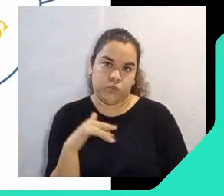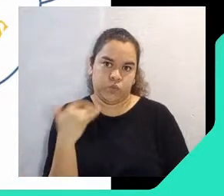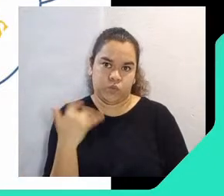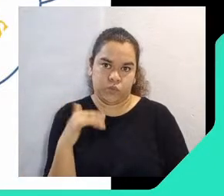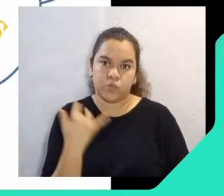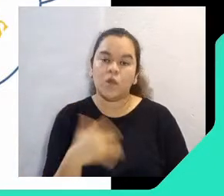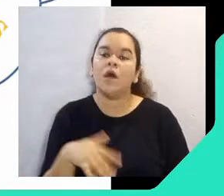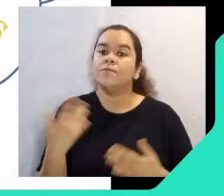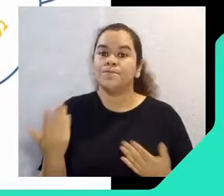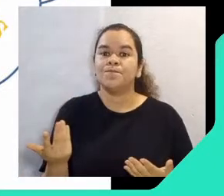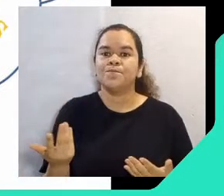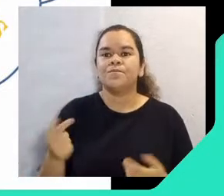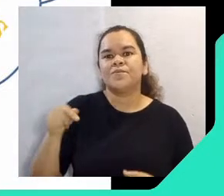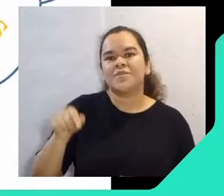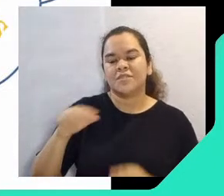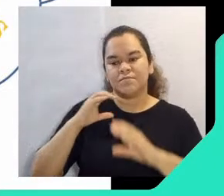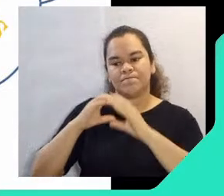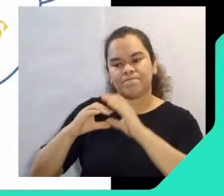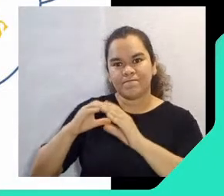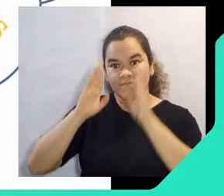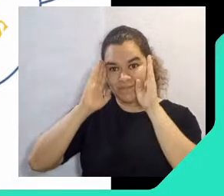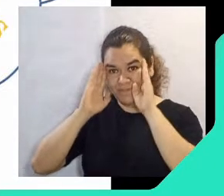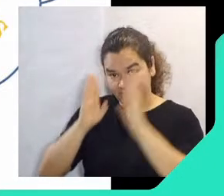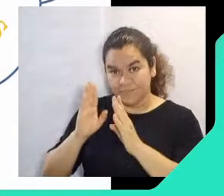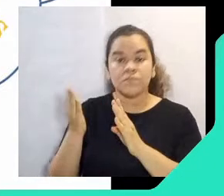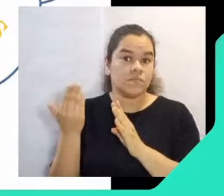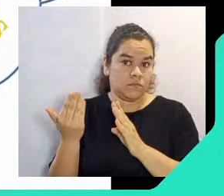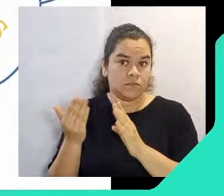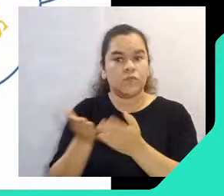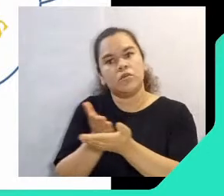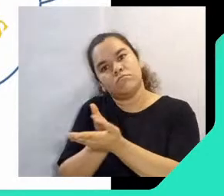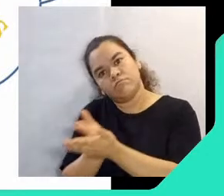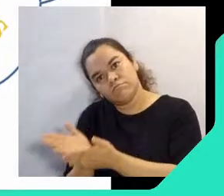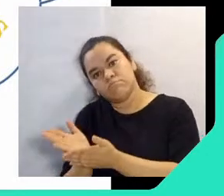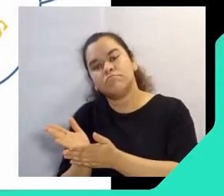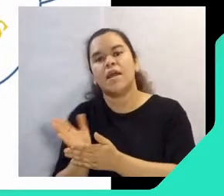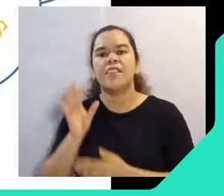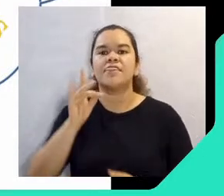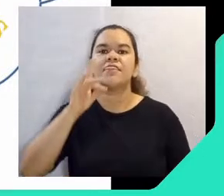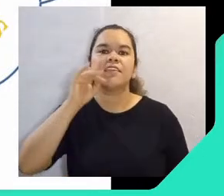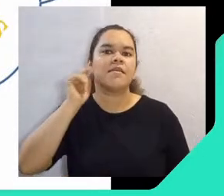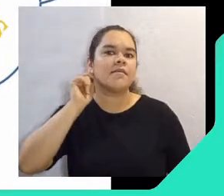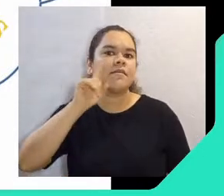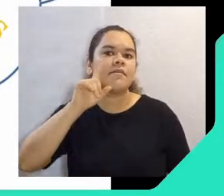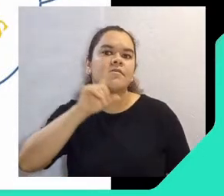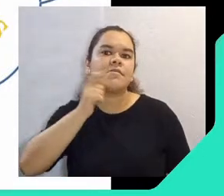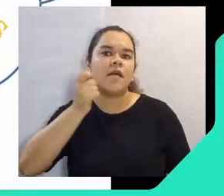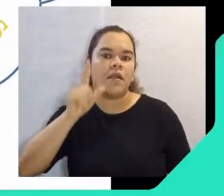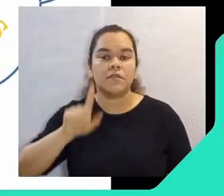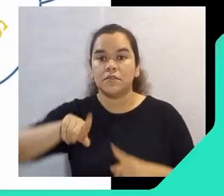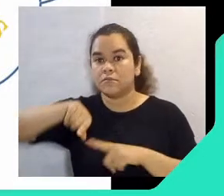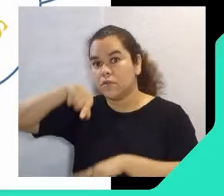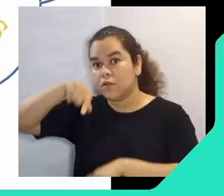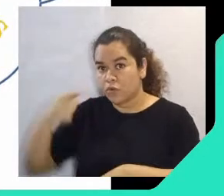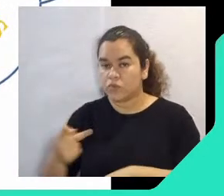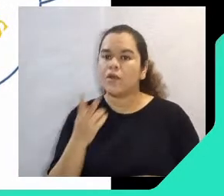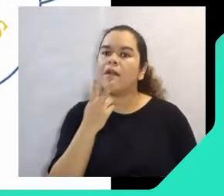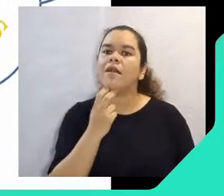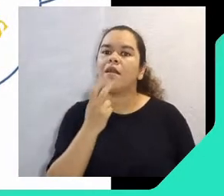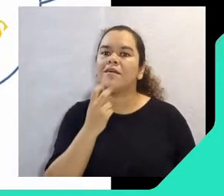ver con esa disciplina, la electrónica digital y también la electromedicina,